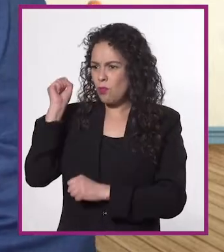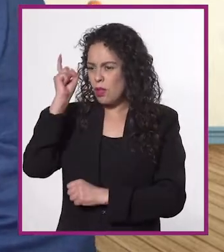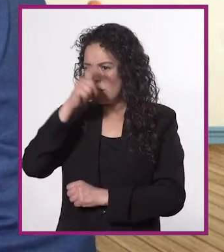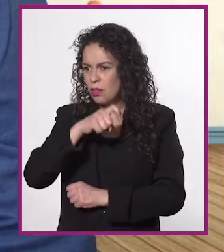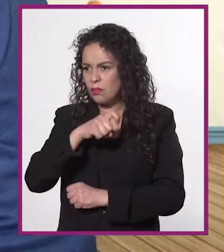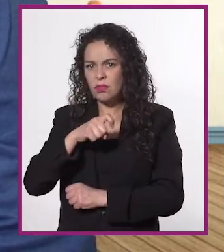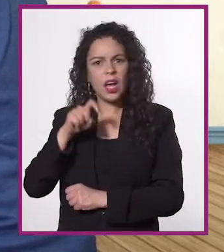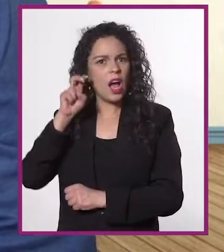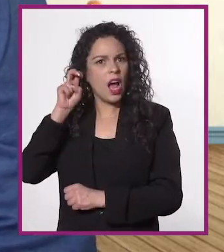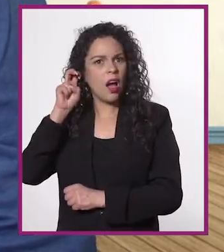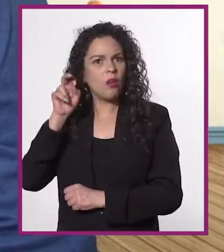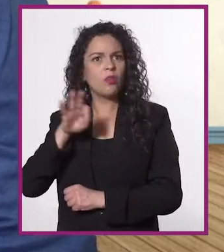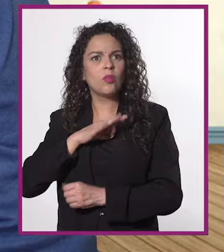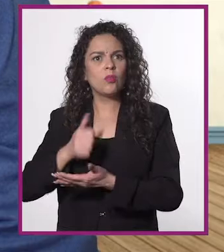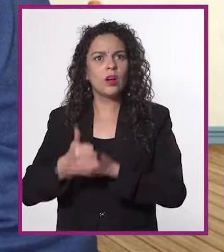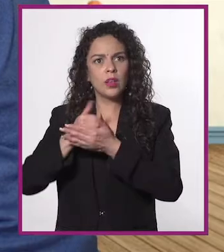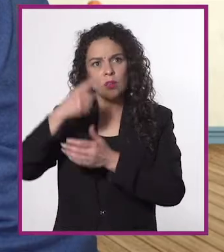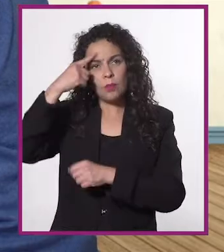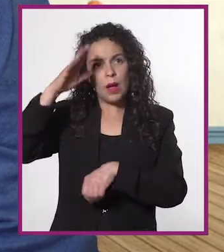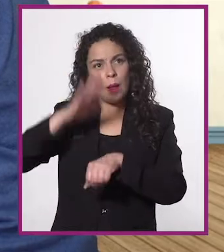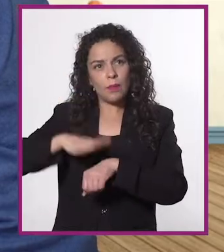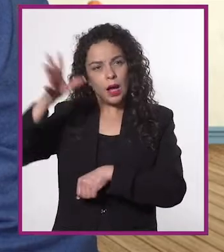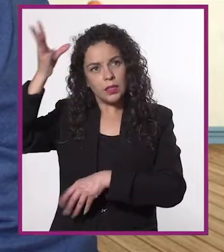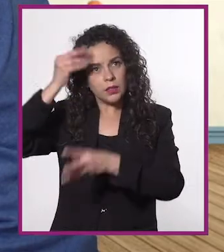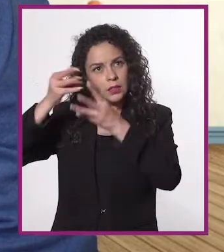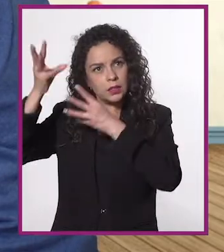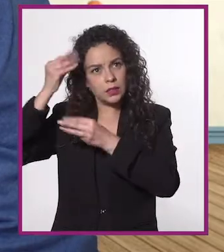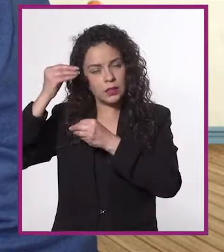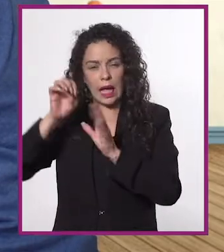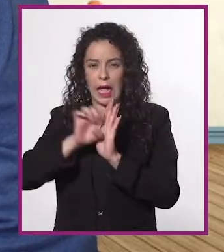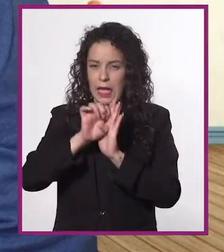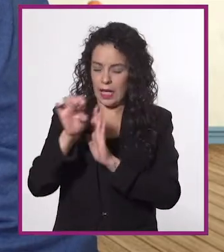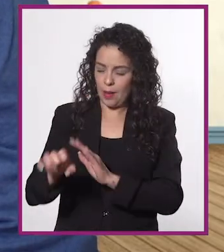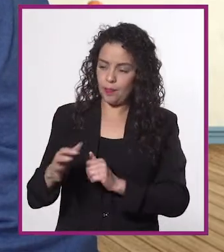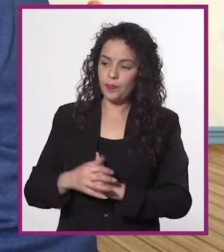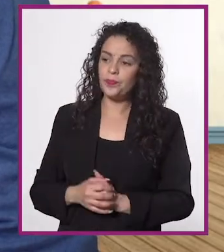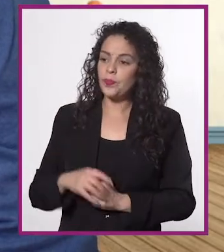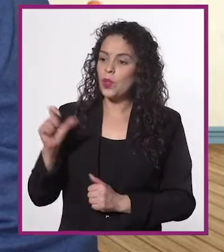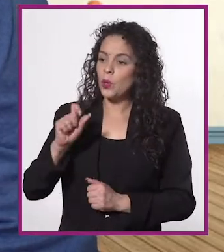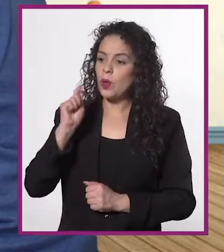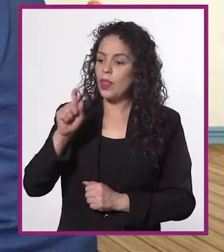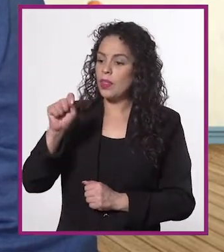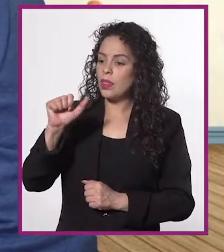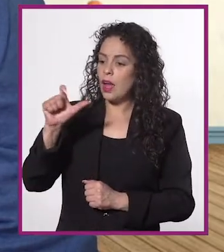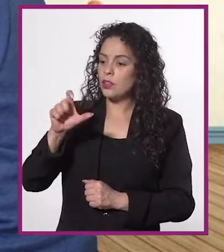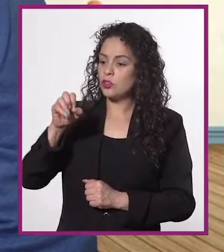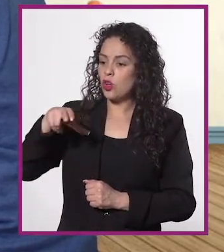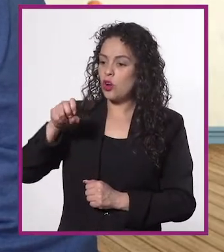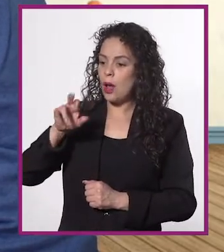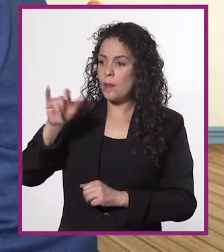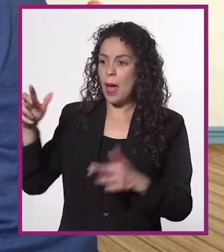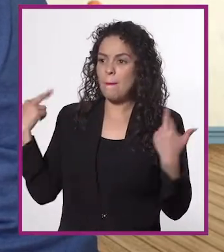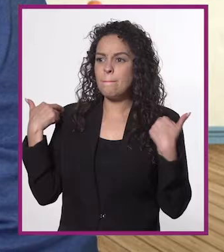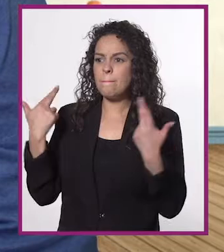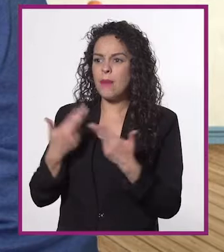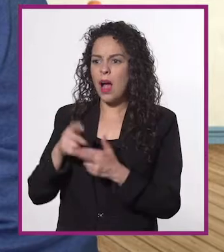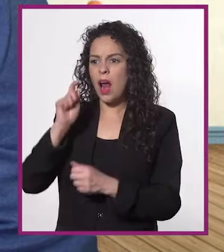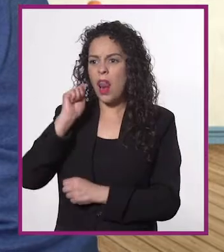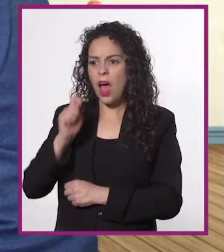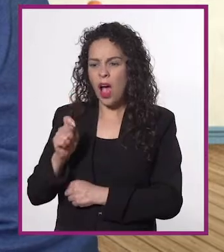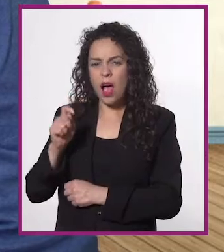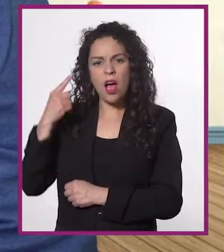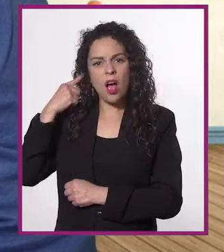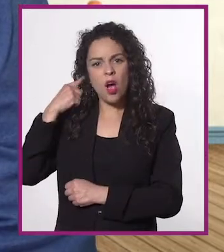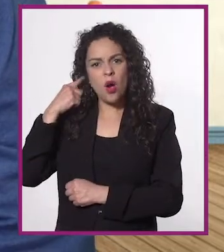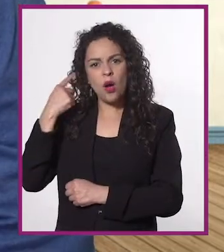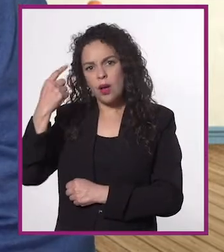En temas complejos, el audio en clase puede ayudar a reforzar el conocimiento. Por ejemplo, cuando llevamos taxonomía, la maestra